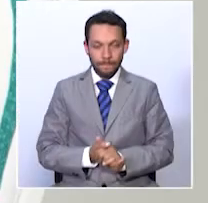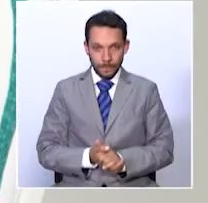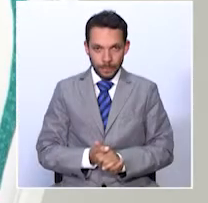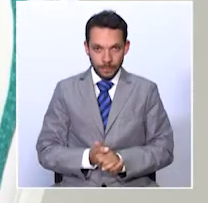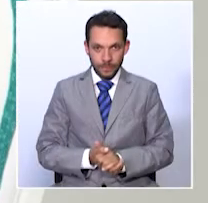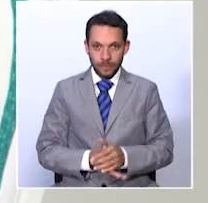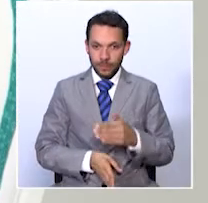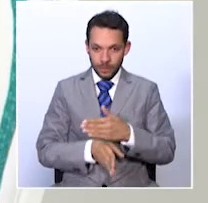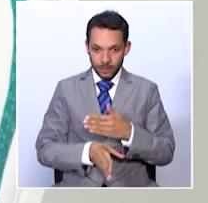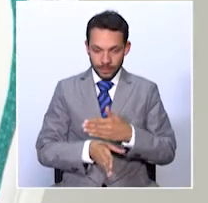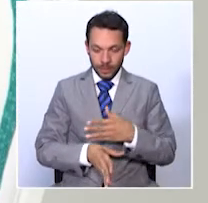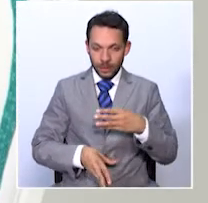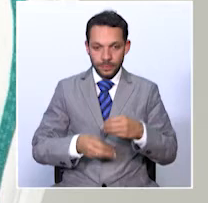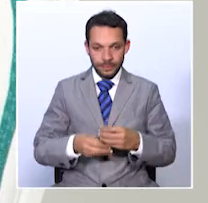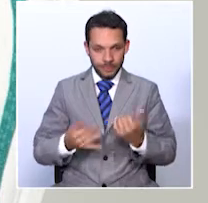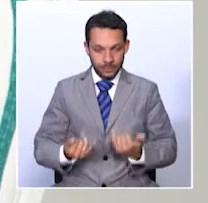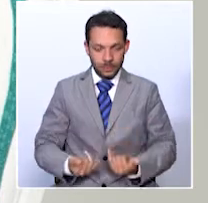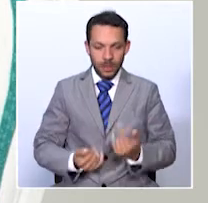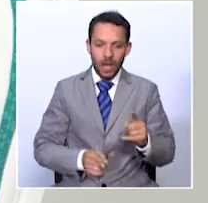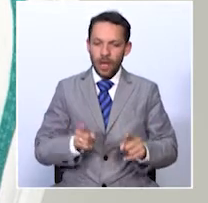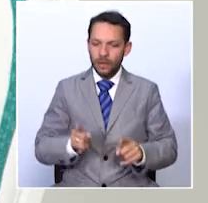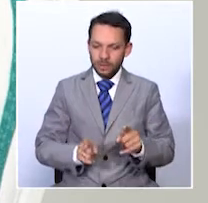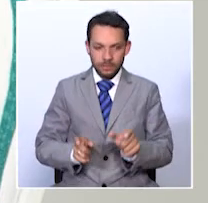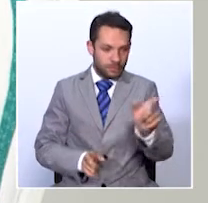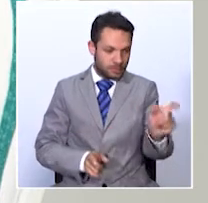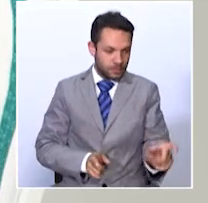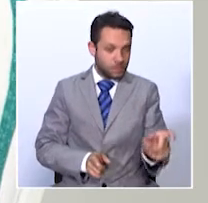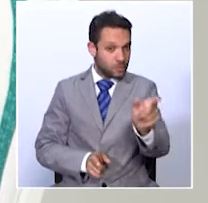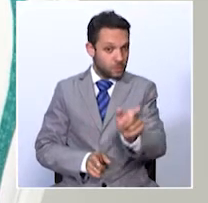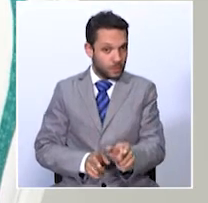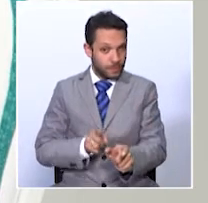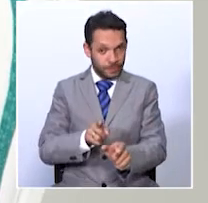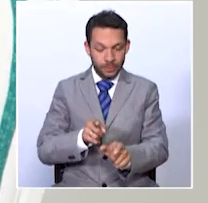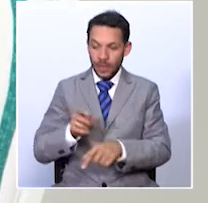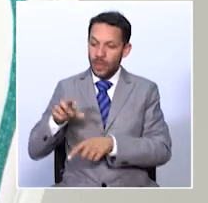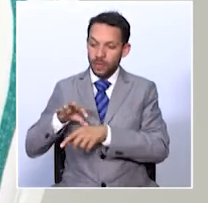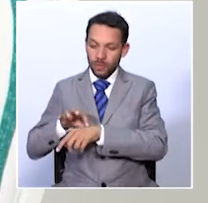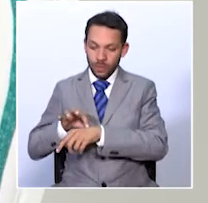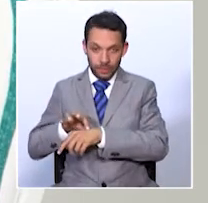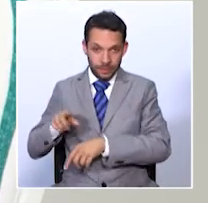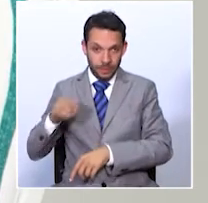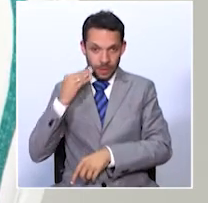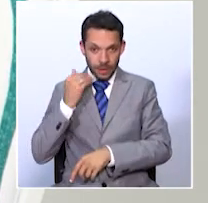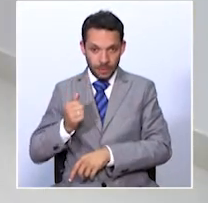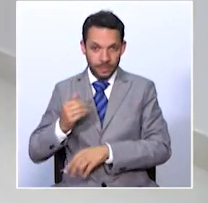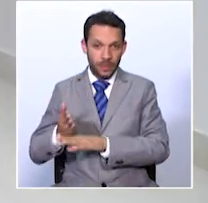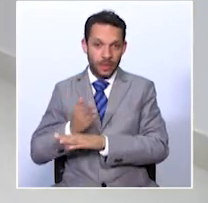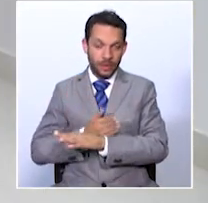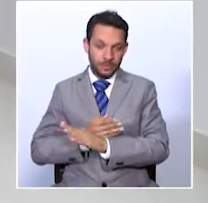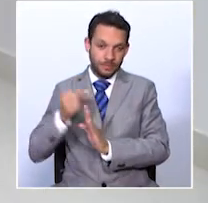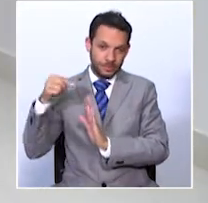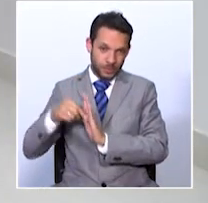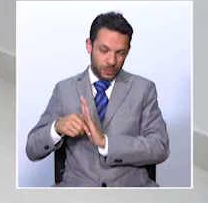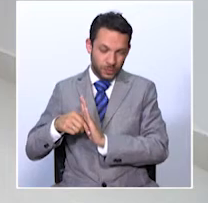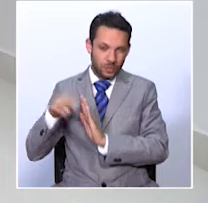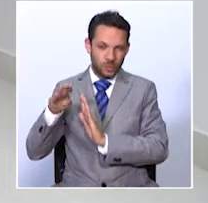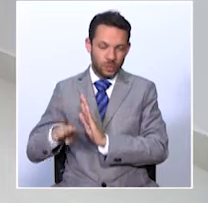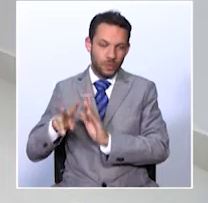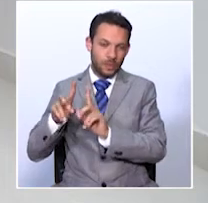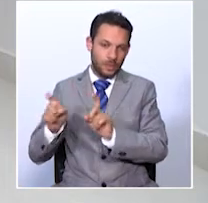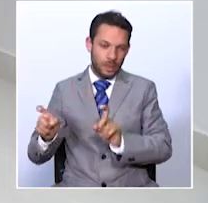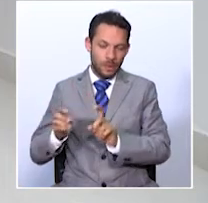Y entonces muchas personas, a ver, la doctora Colombia es una mujer que ha investigado mucho la parte de envejecimiento y